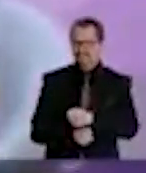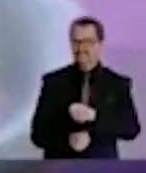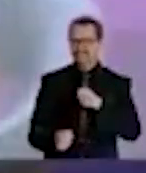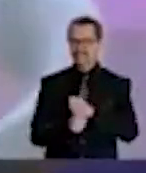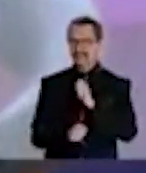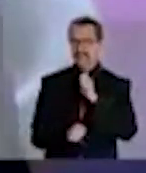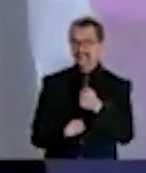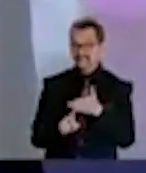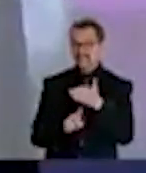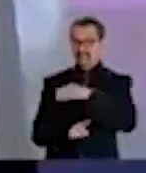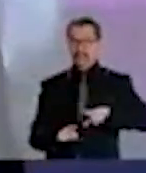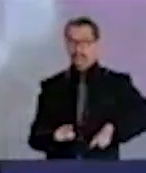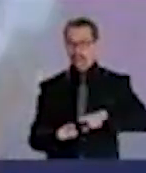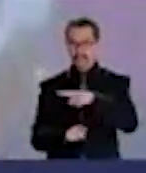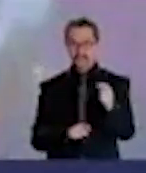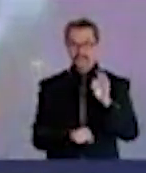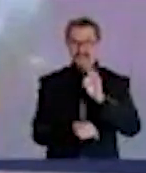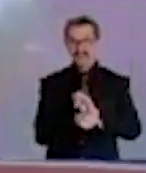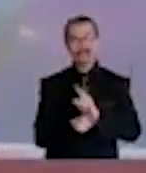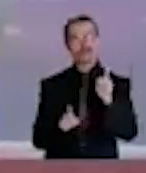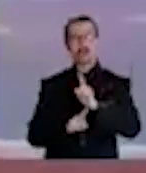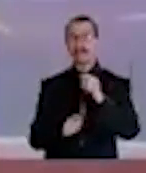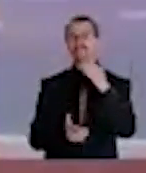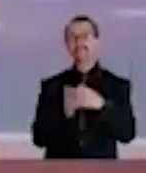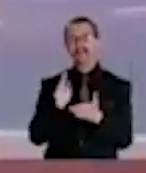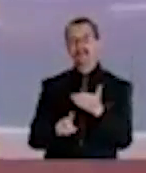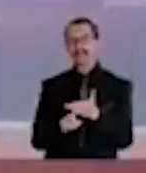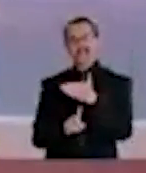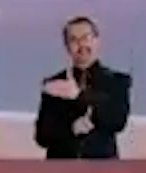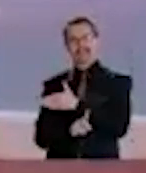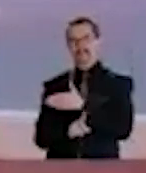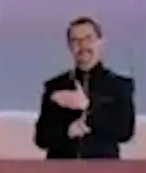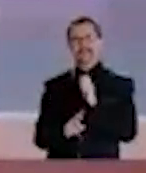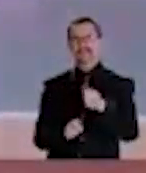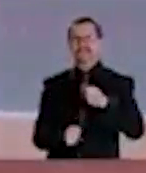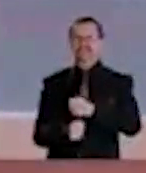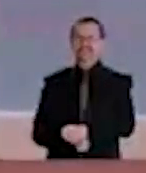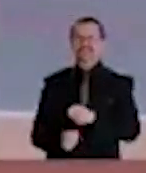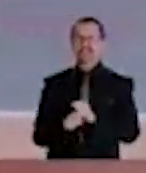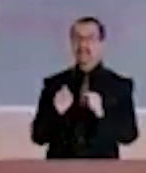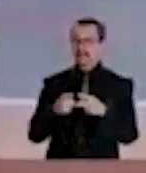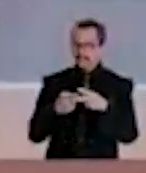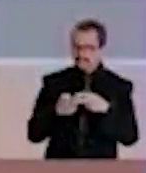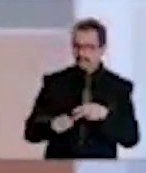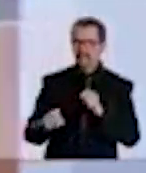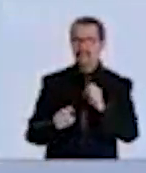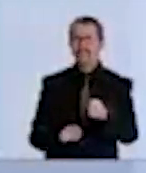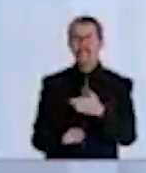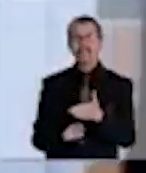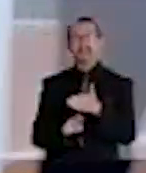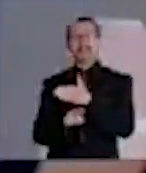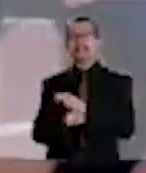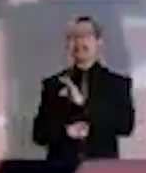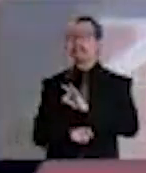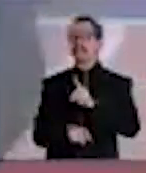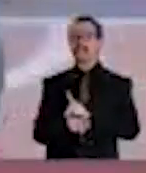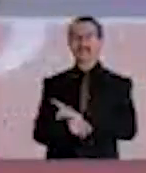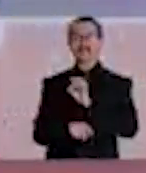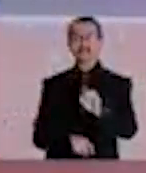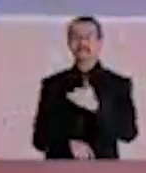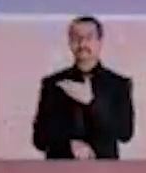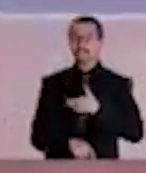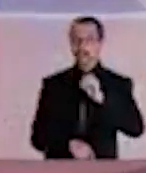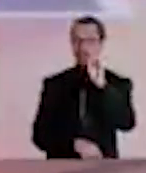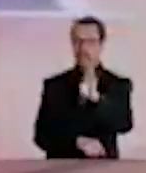empezaron a ser víctimas del acoso y son millones de historias desde la administración del presidente obama la mayor parte de las